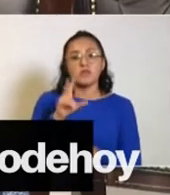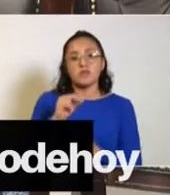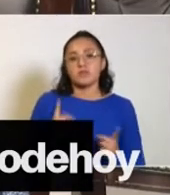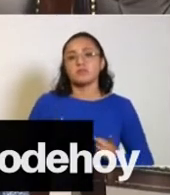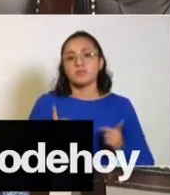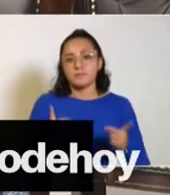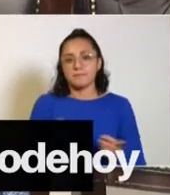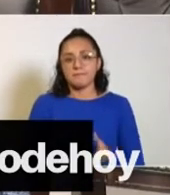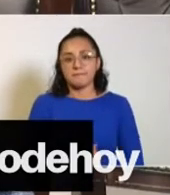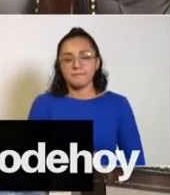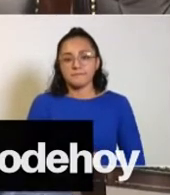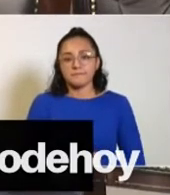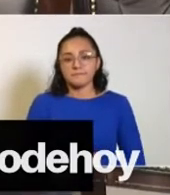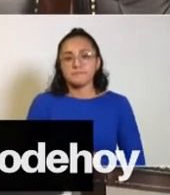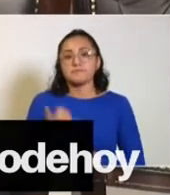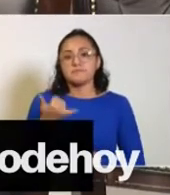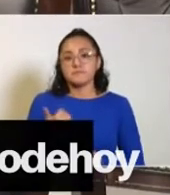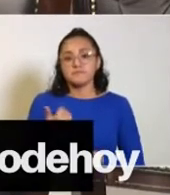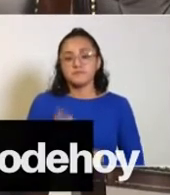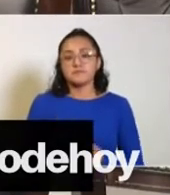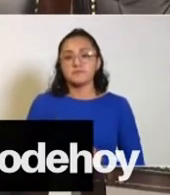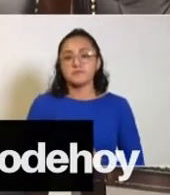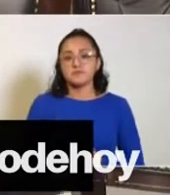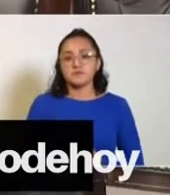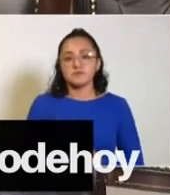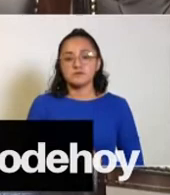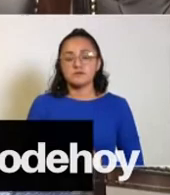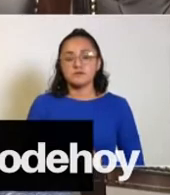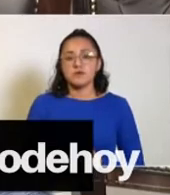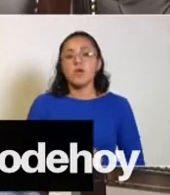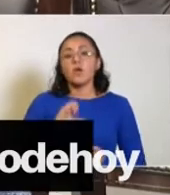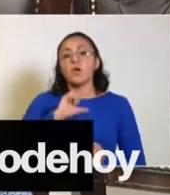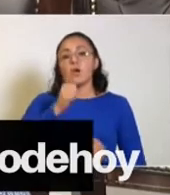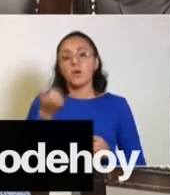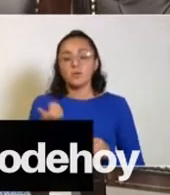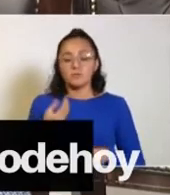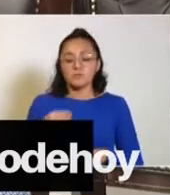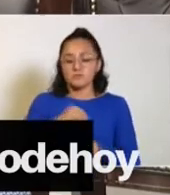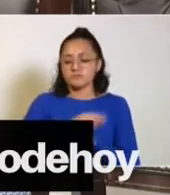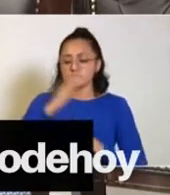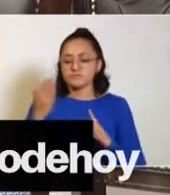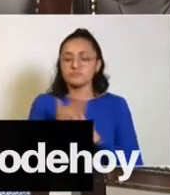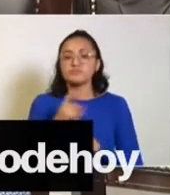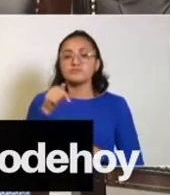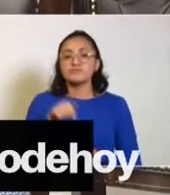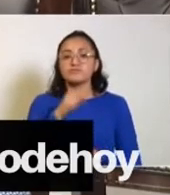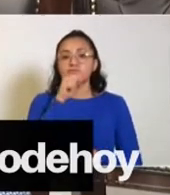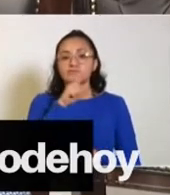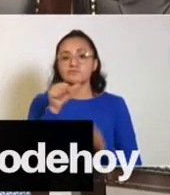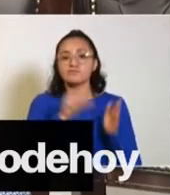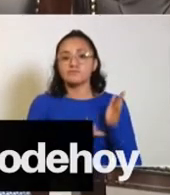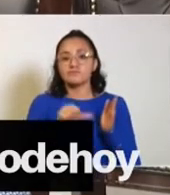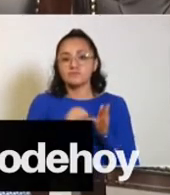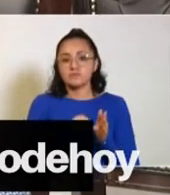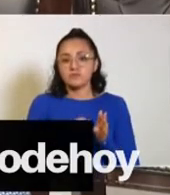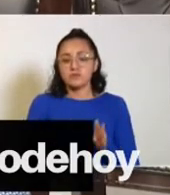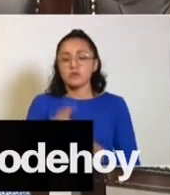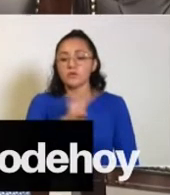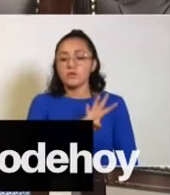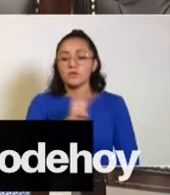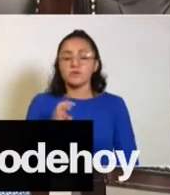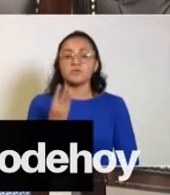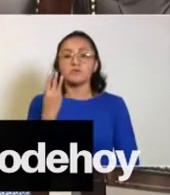entreguen y se incrementa otra fracción al artículo de penalidad que es el artículo